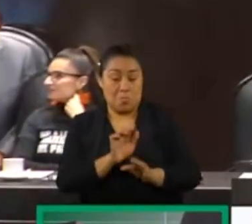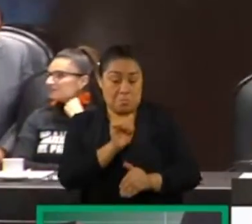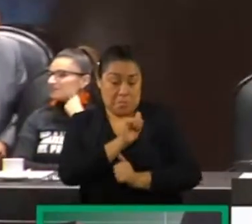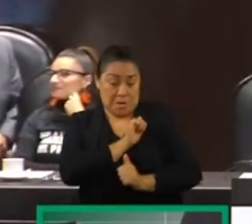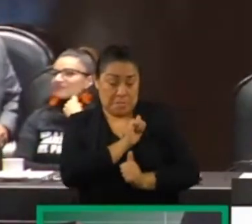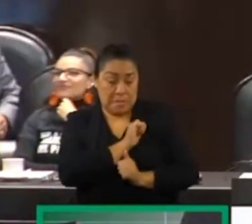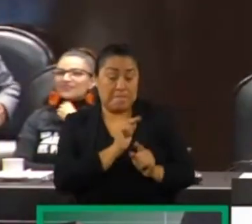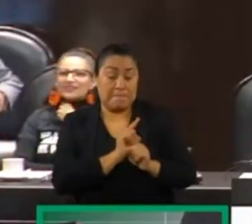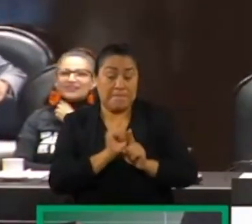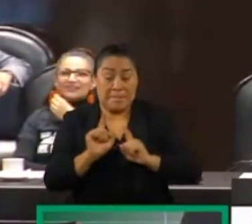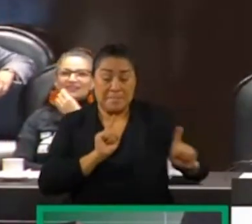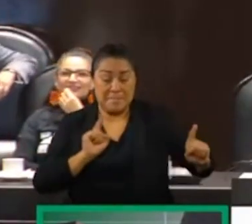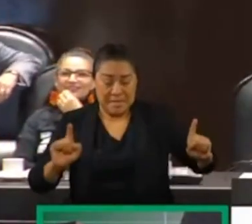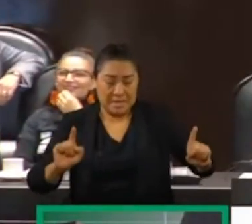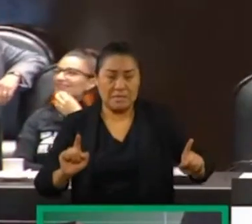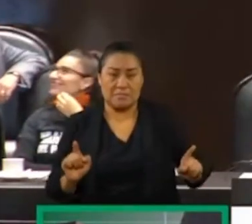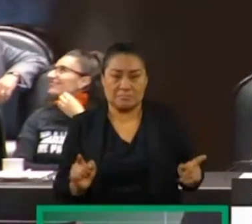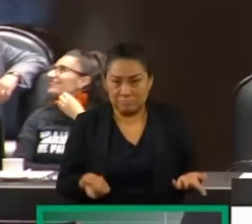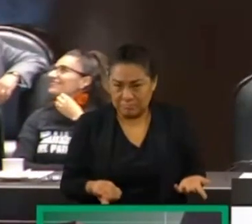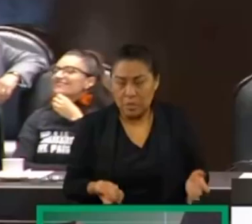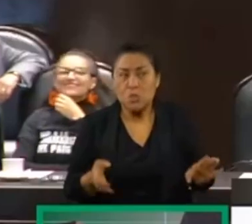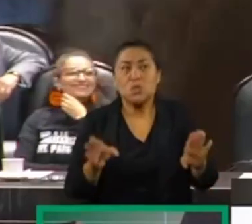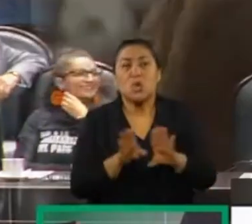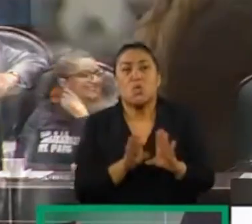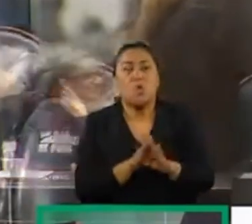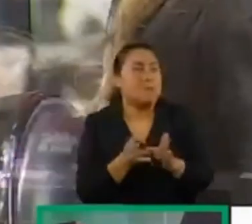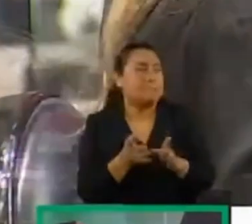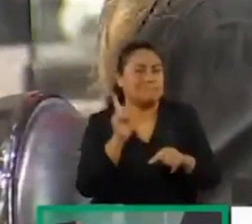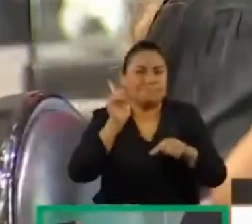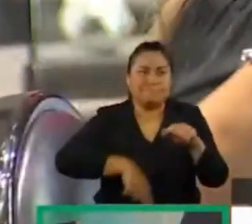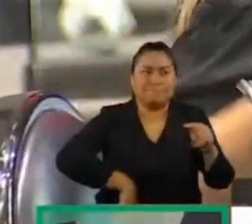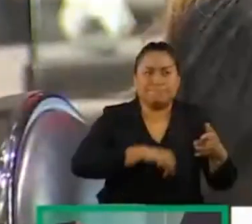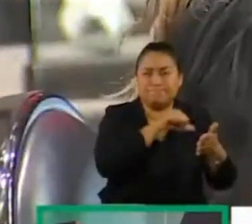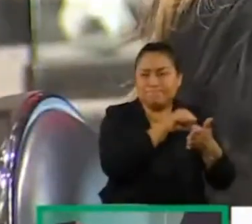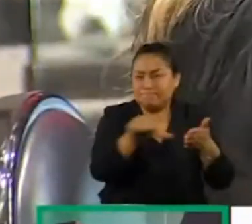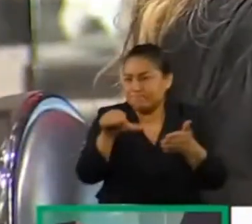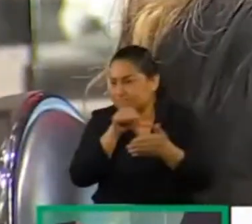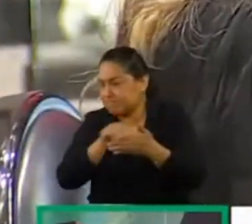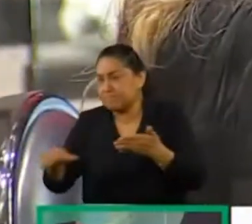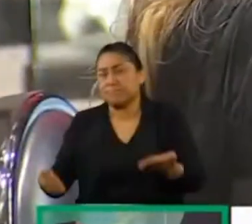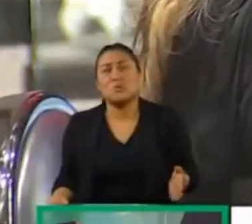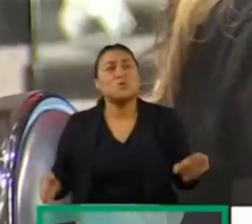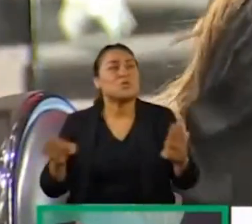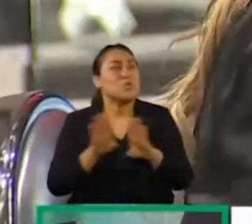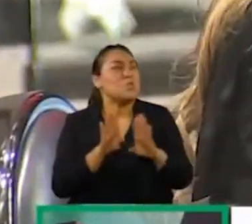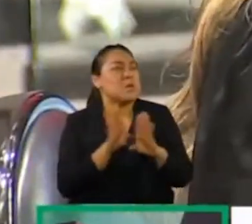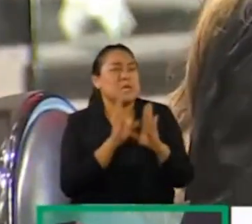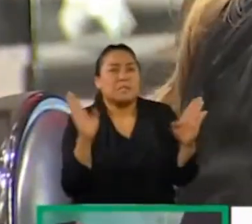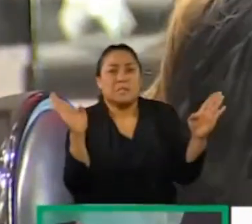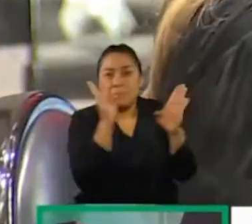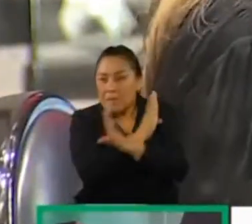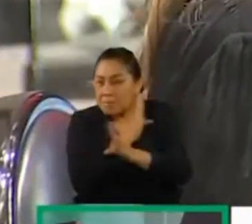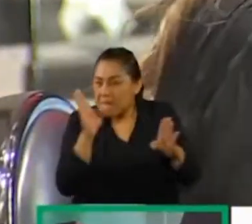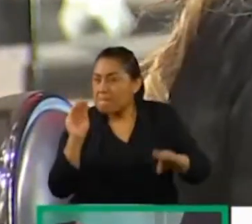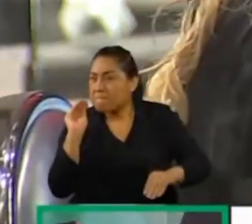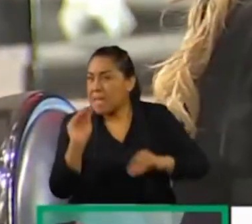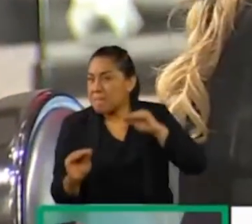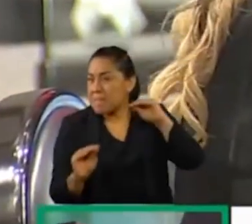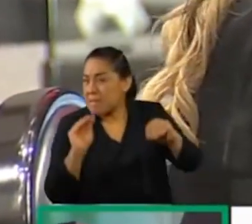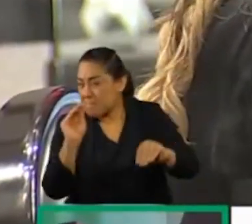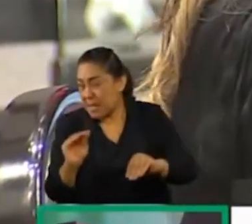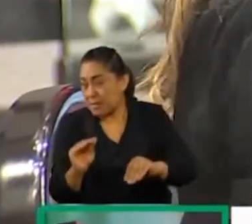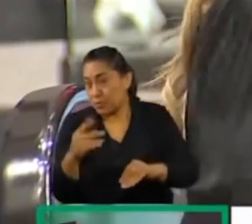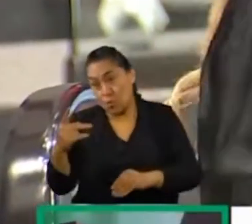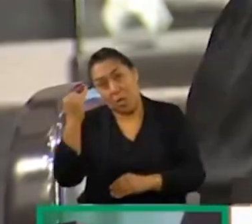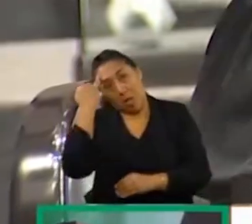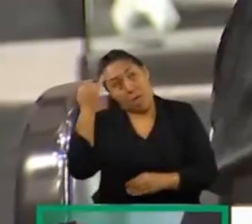Es una cucharada grande de censura. Es 1 litro de espionaje. Este ingrediente es muy importante para el atole del